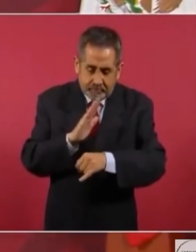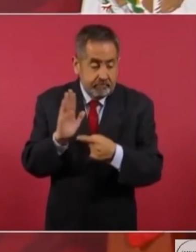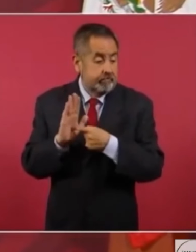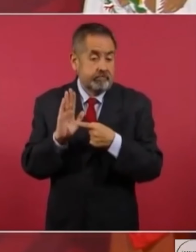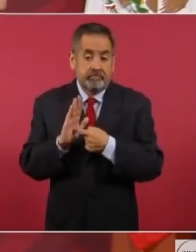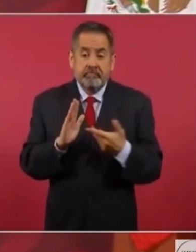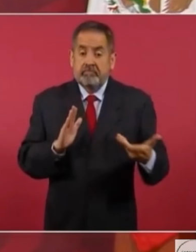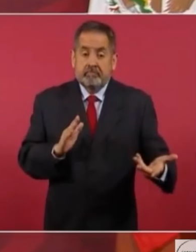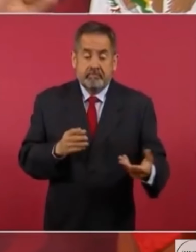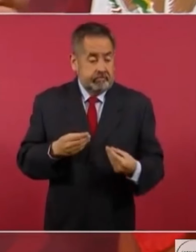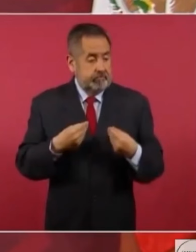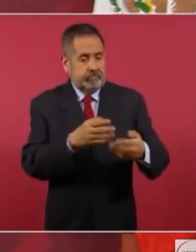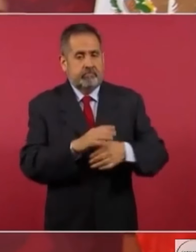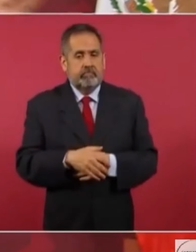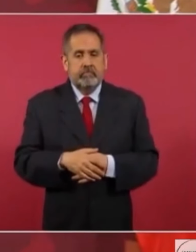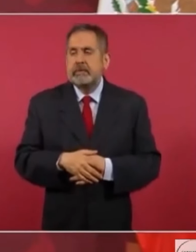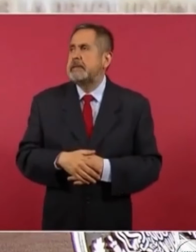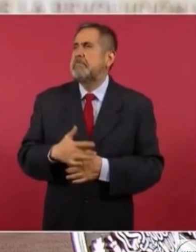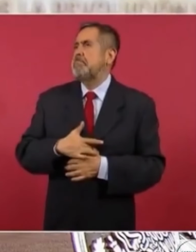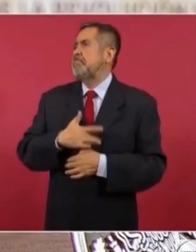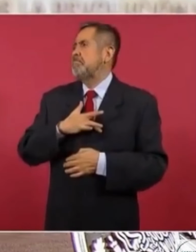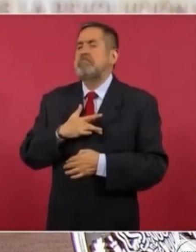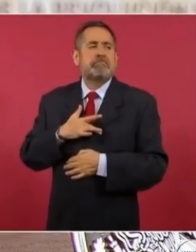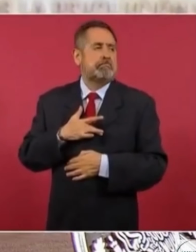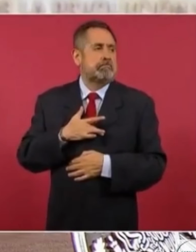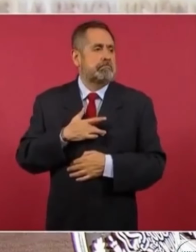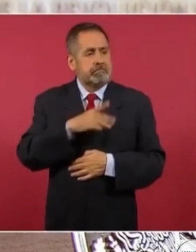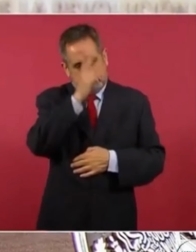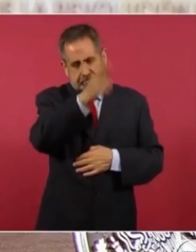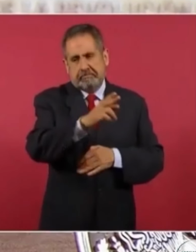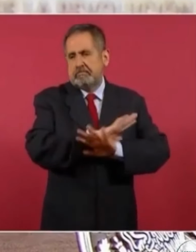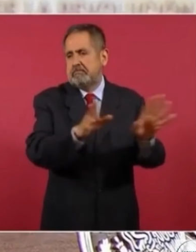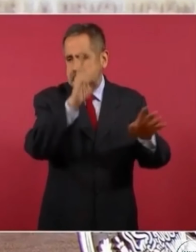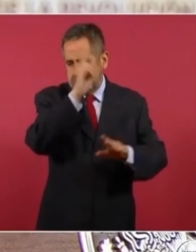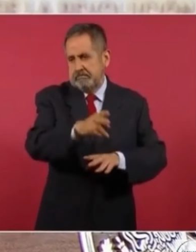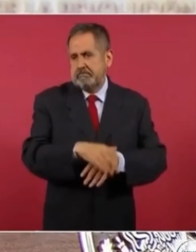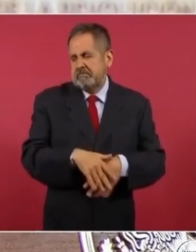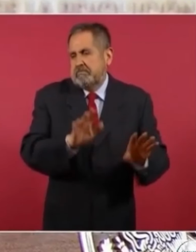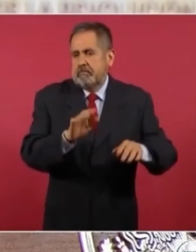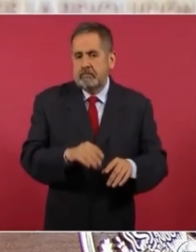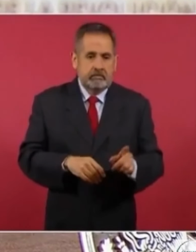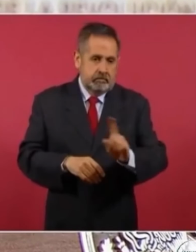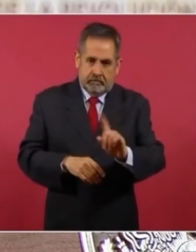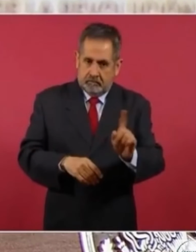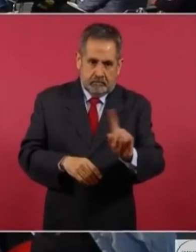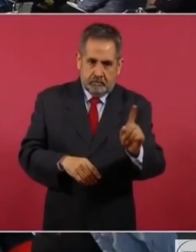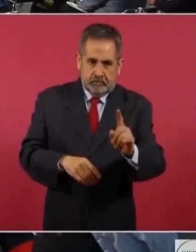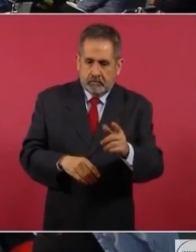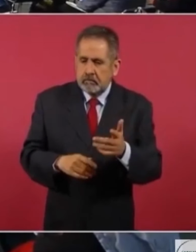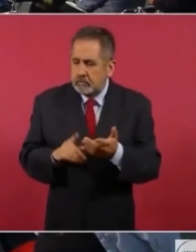No es nada más decir, se prohíbe porque se prohíbe. No,